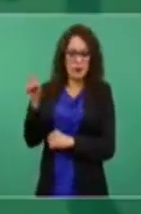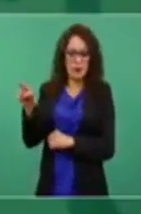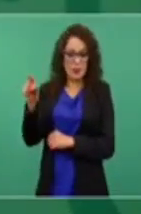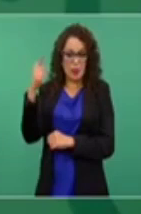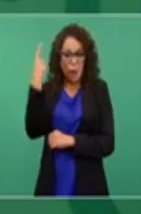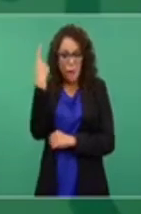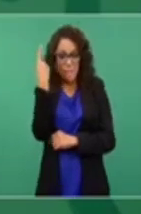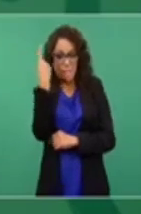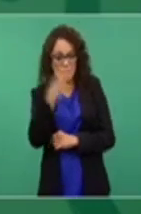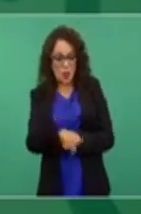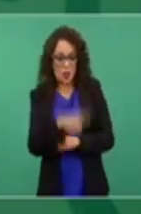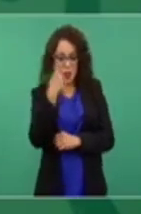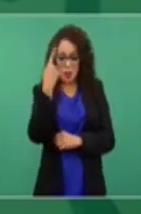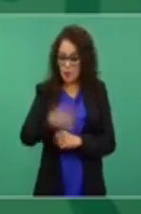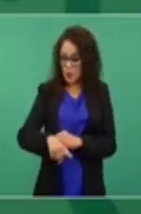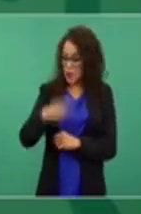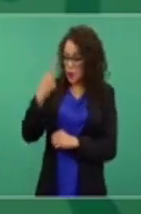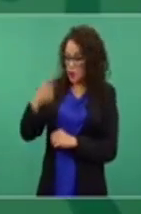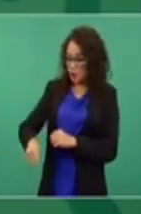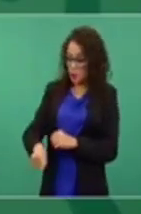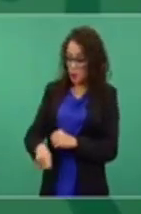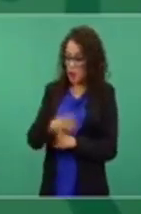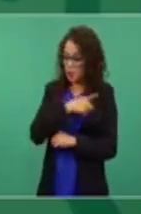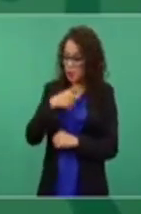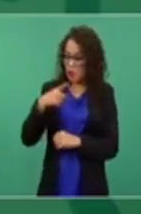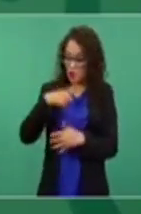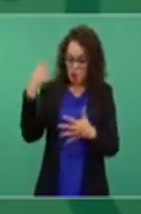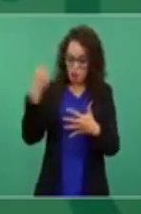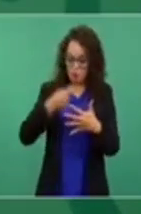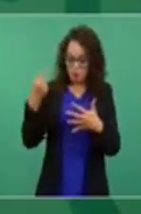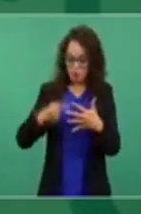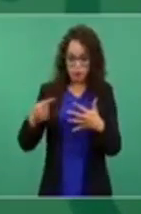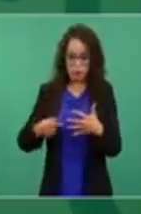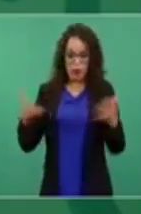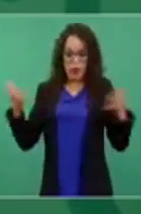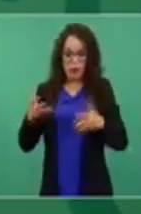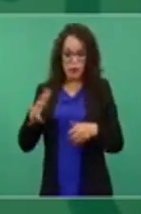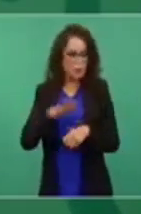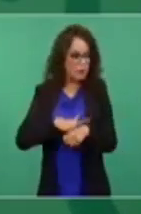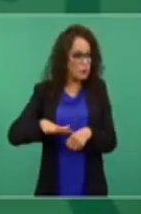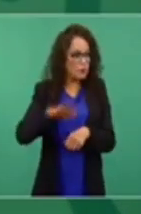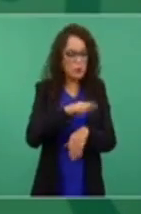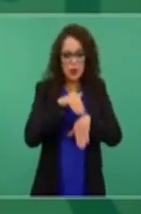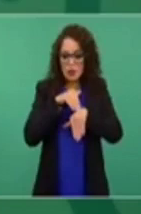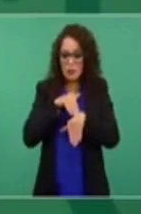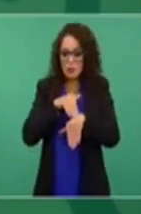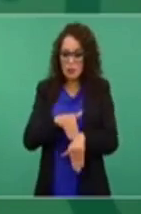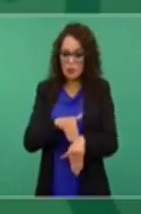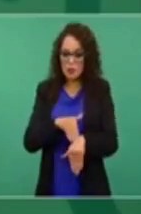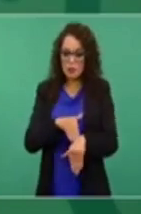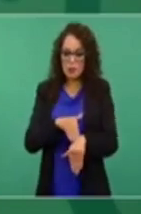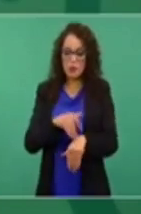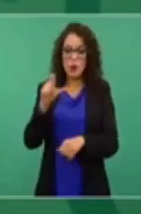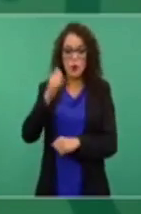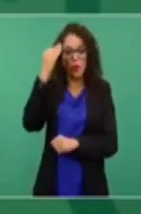lo que se tenía que hacer. Cuando la crisis de Miguel de la Madrid,